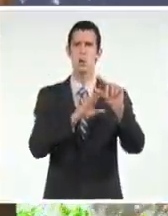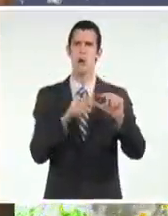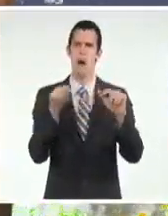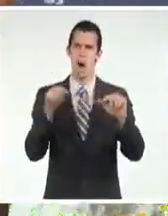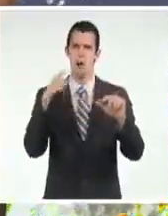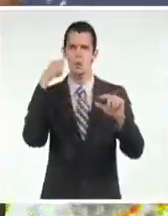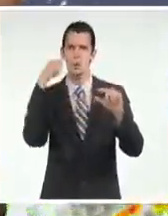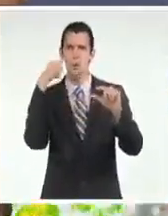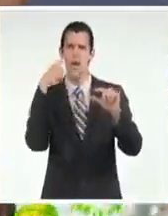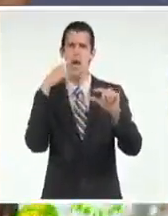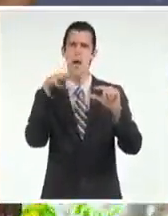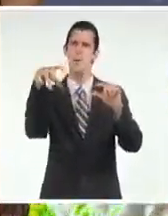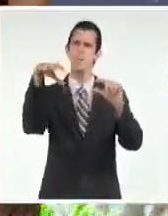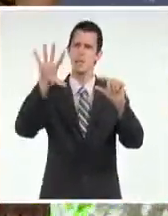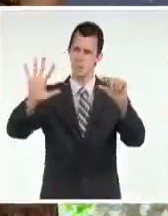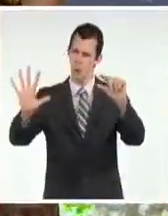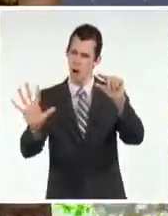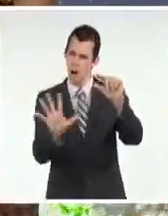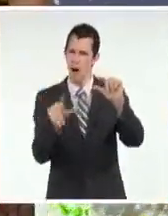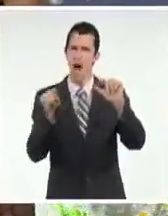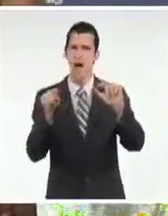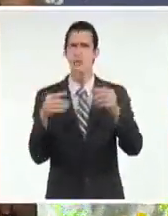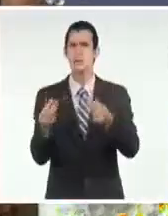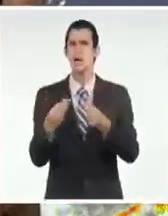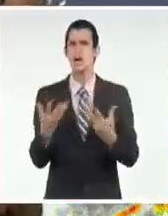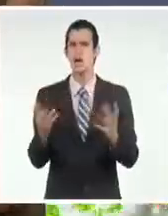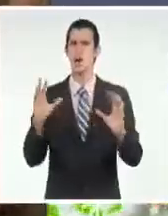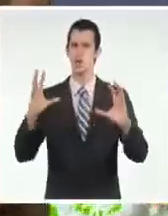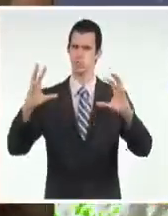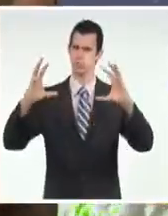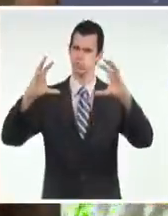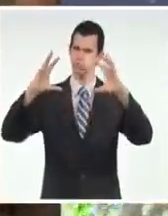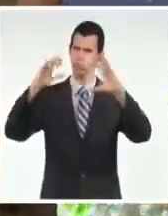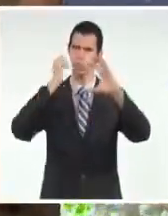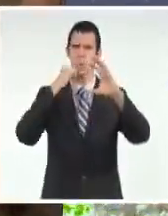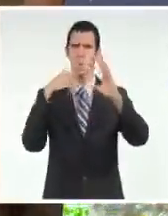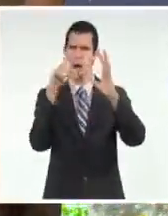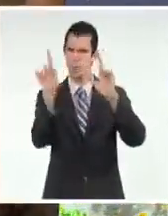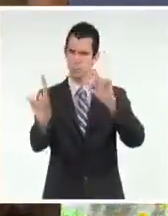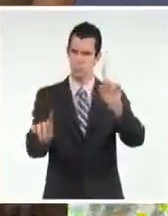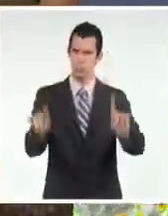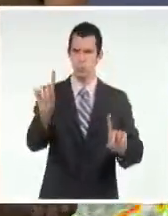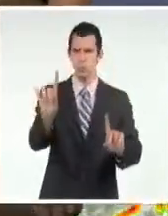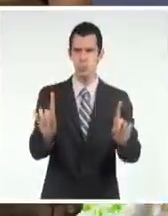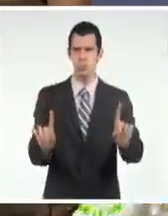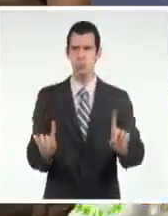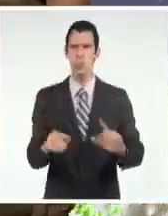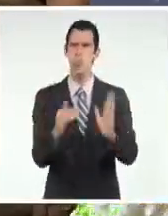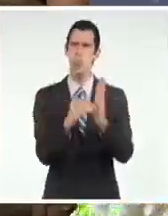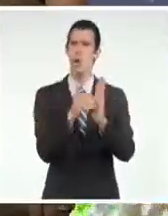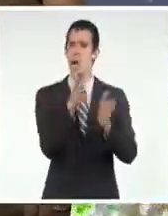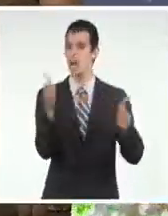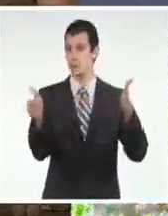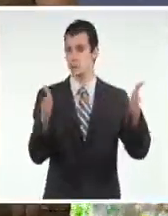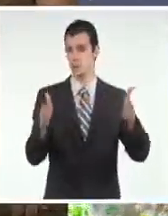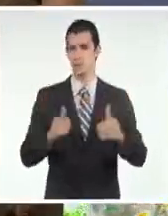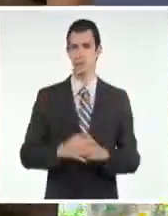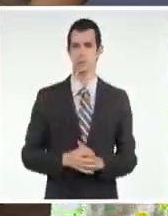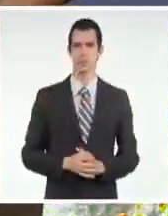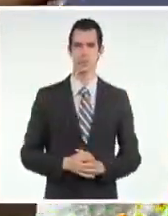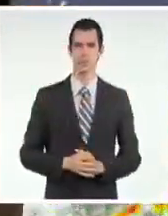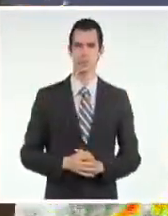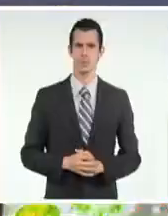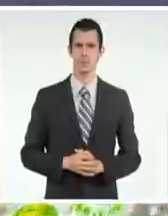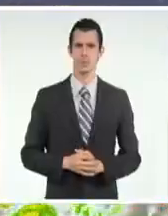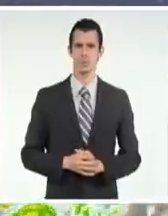de la región occidental, continúa incrementando las áreas de nublados con chubascos y tormentas eléctricas en la tarde, principalmente en el occidente y zonas del interior y